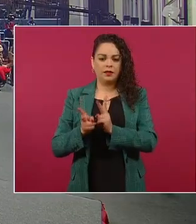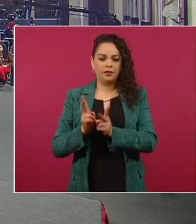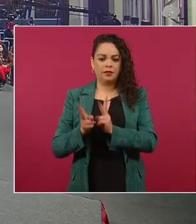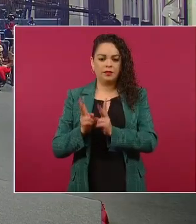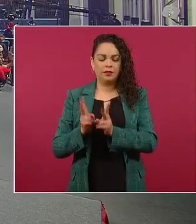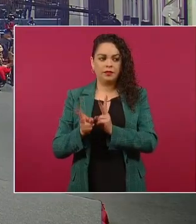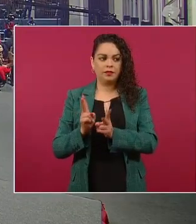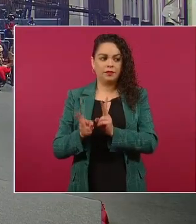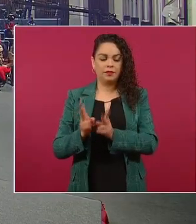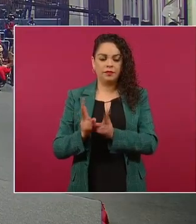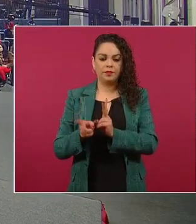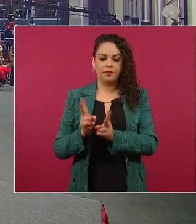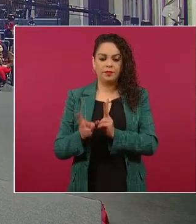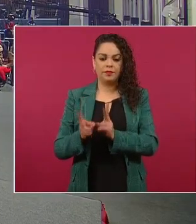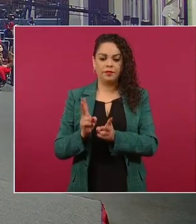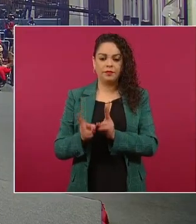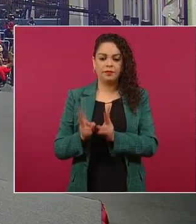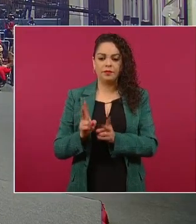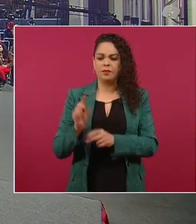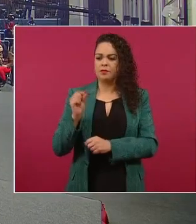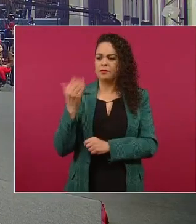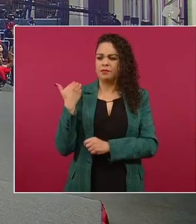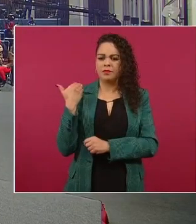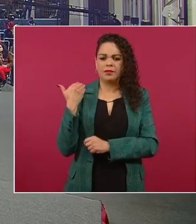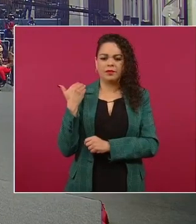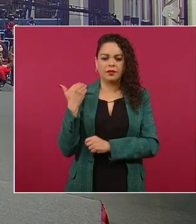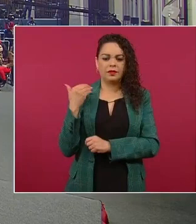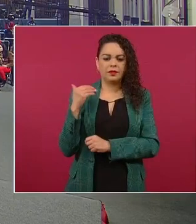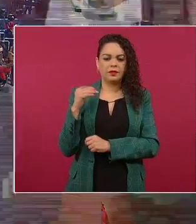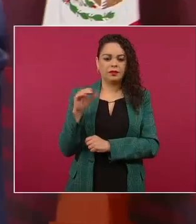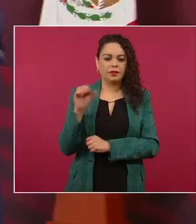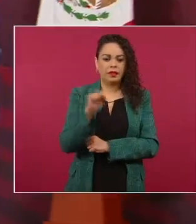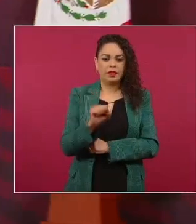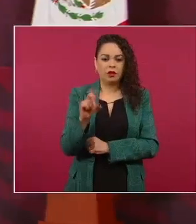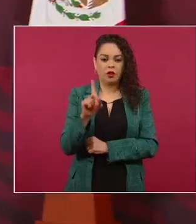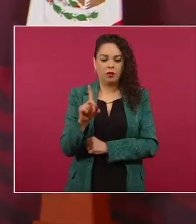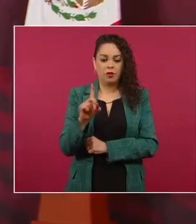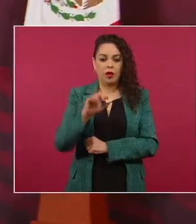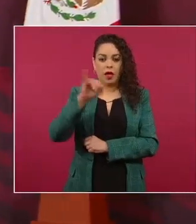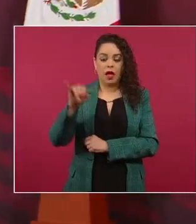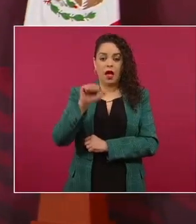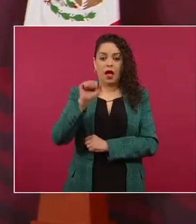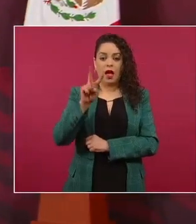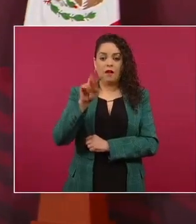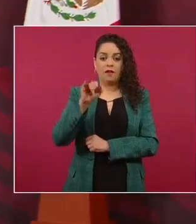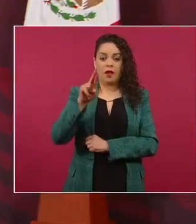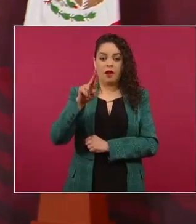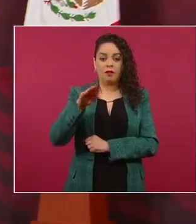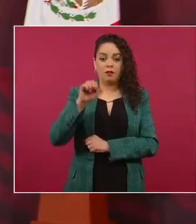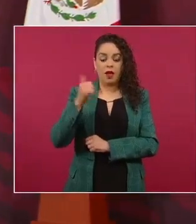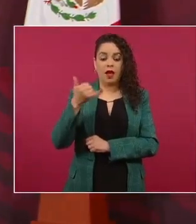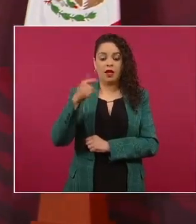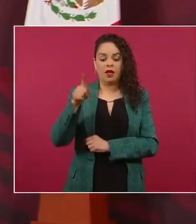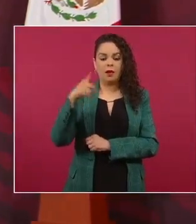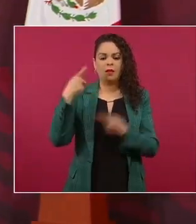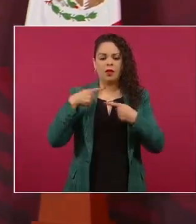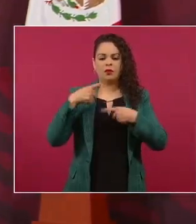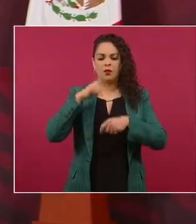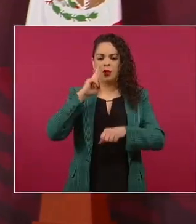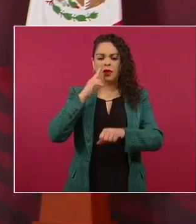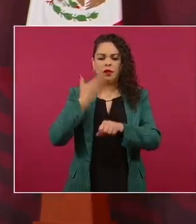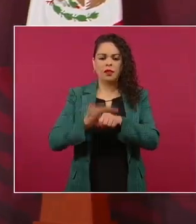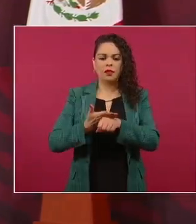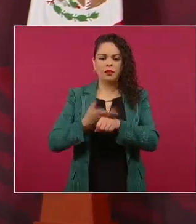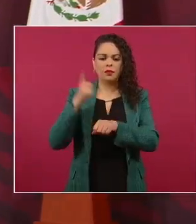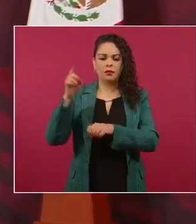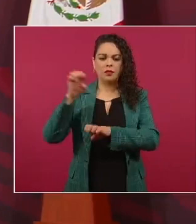tanto Javier May como el responsable de la